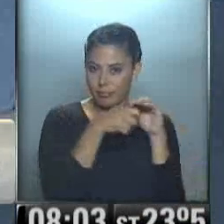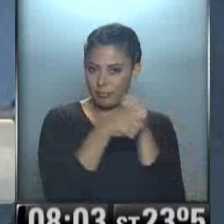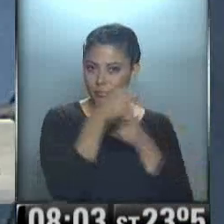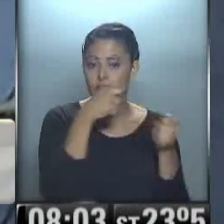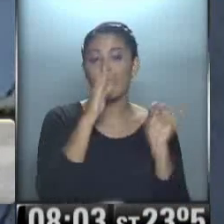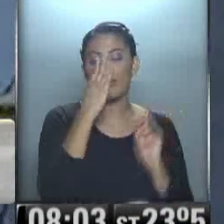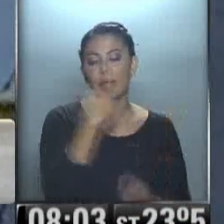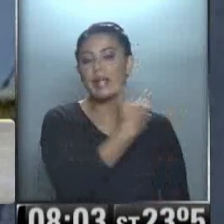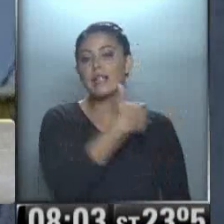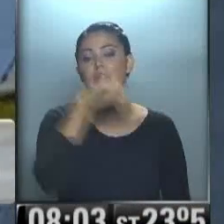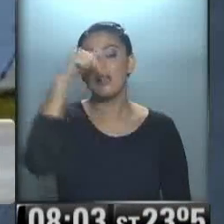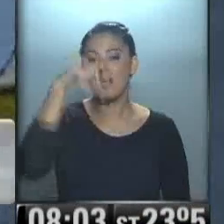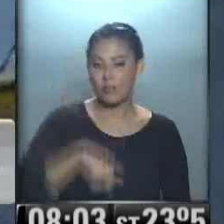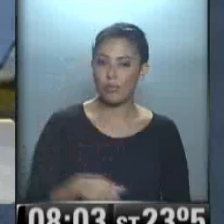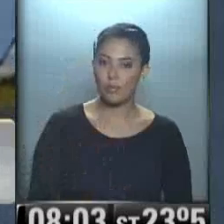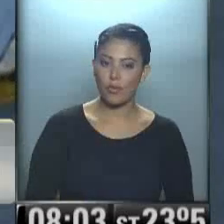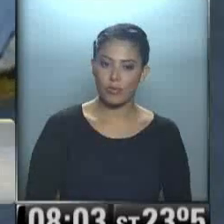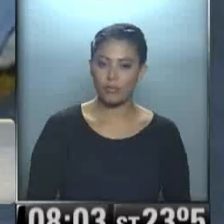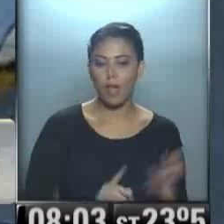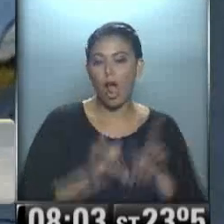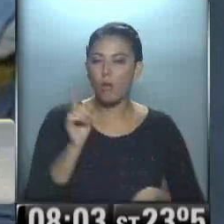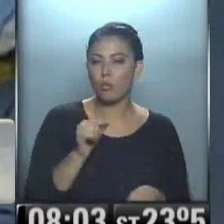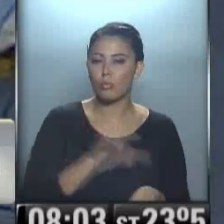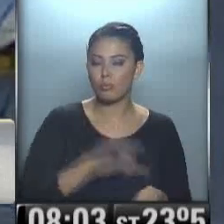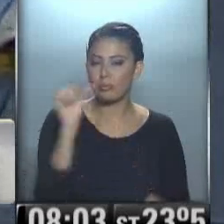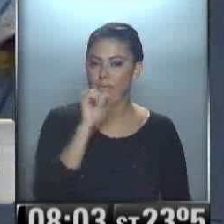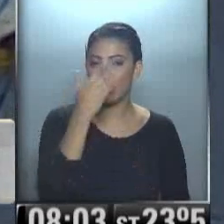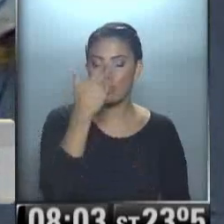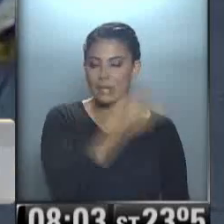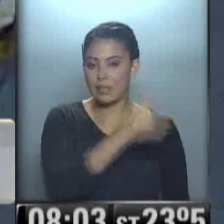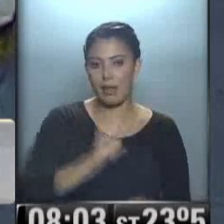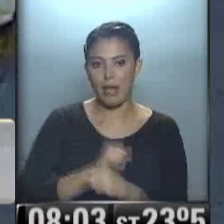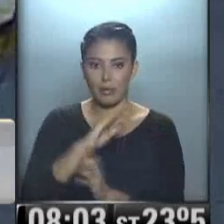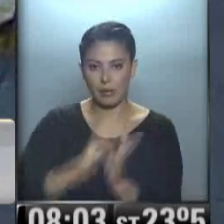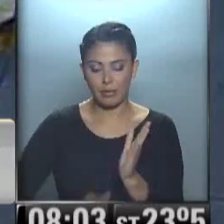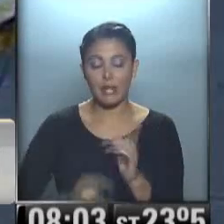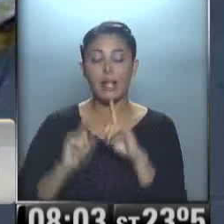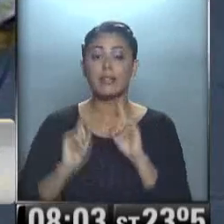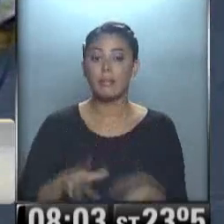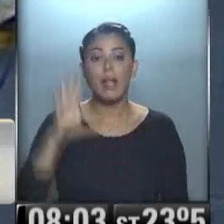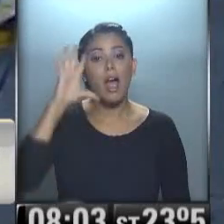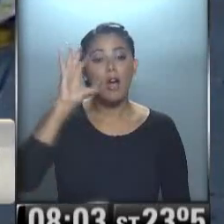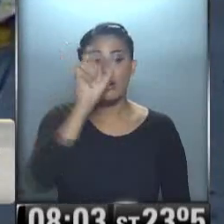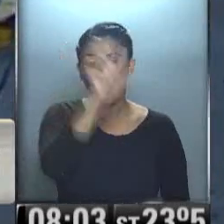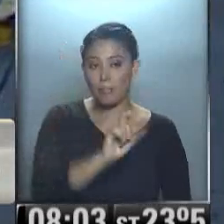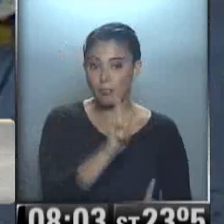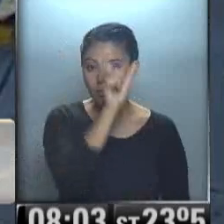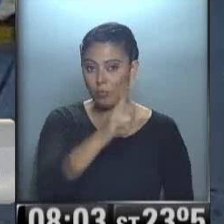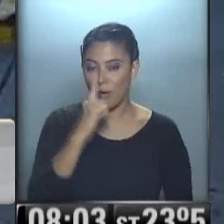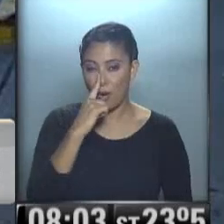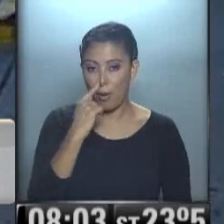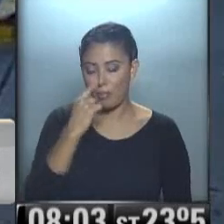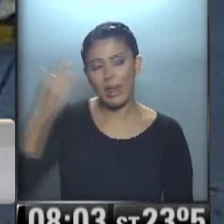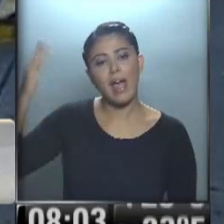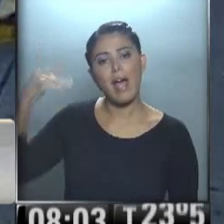trasladado a partir de algunos minutos hay que recordar también que suris en su momento